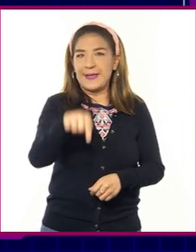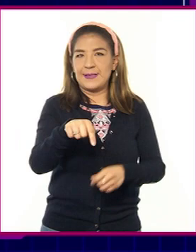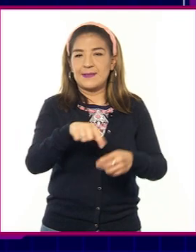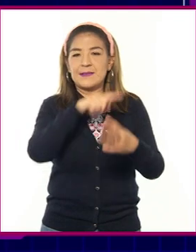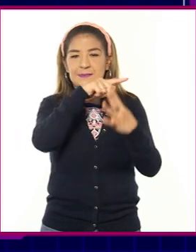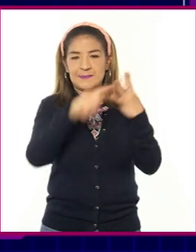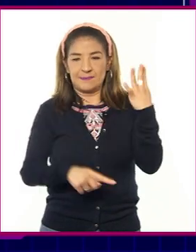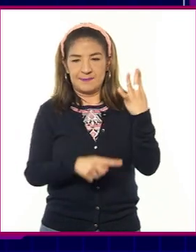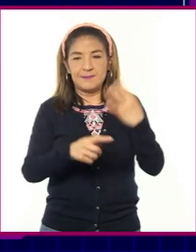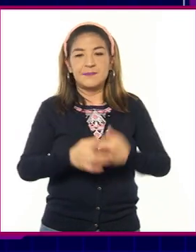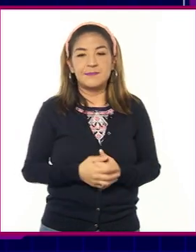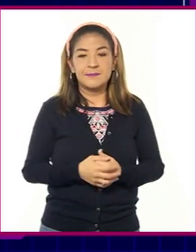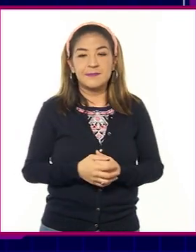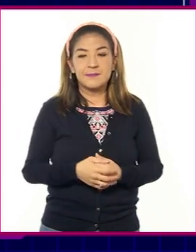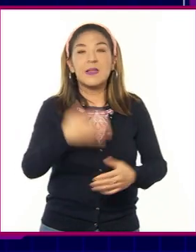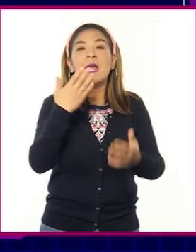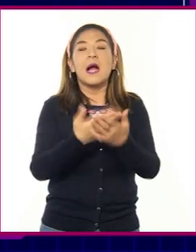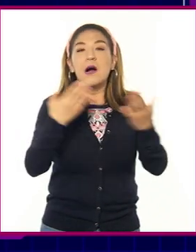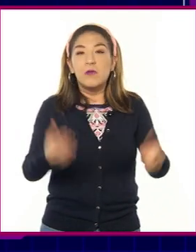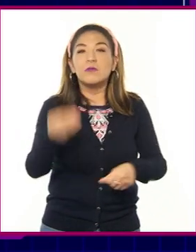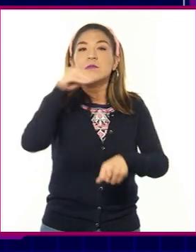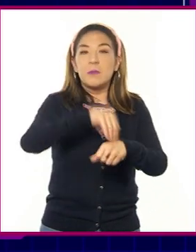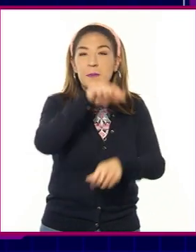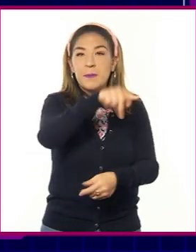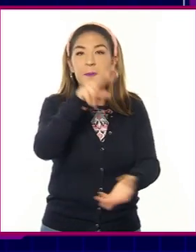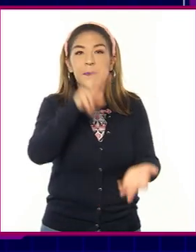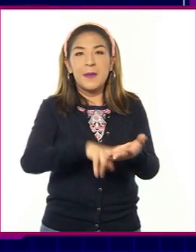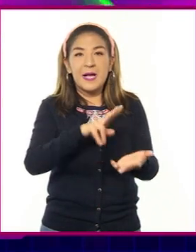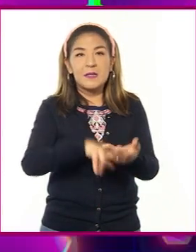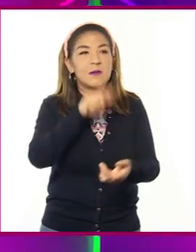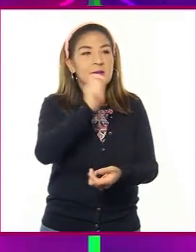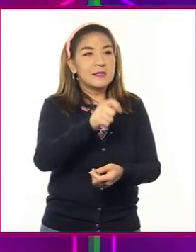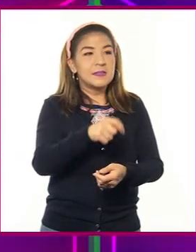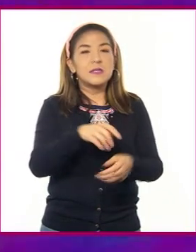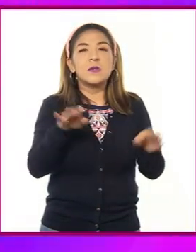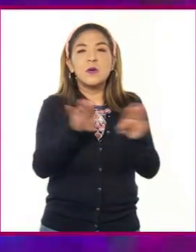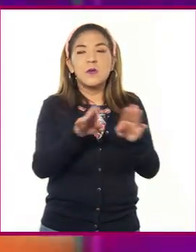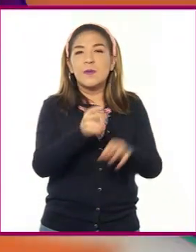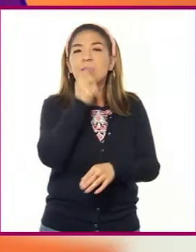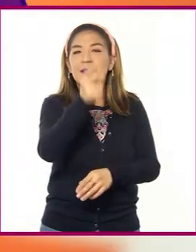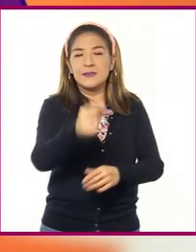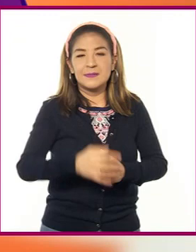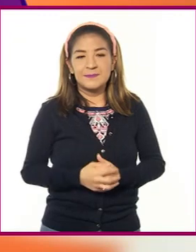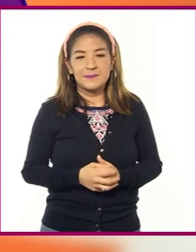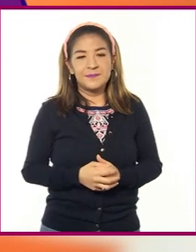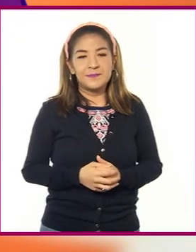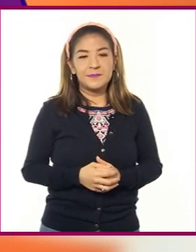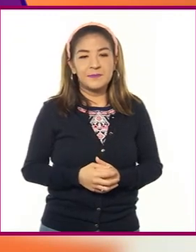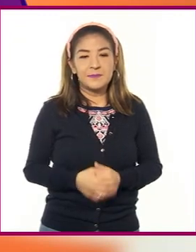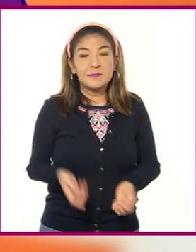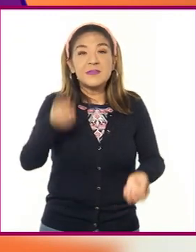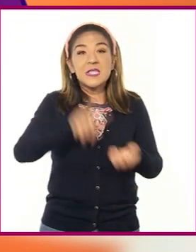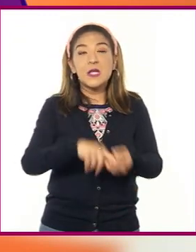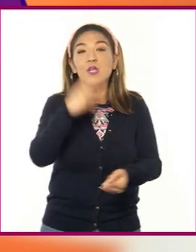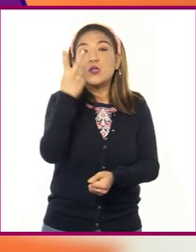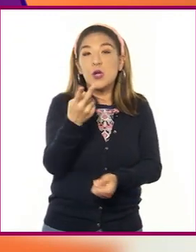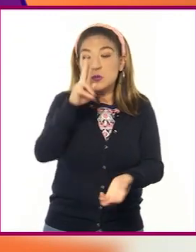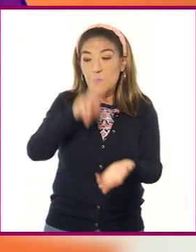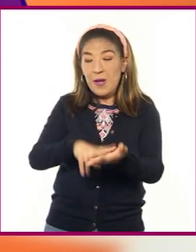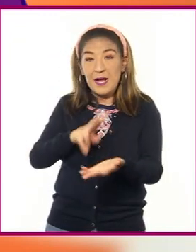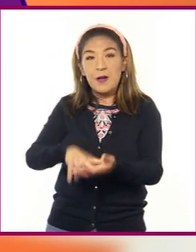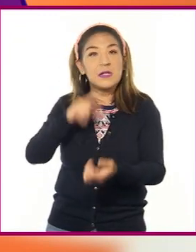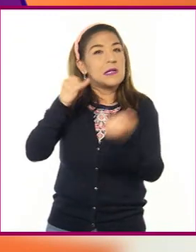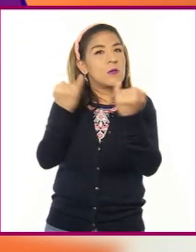bien, apliquemos una de las propiedades de la proporcionalidad inversa, que dice, dadas dos magnitudes